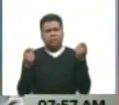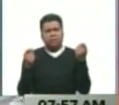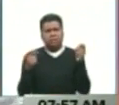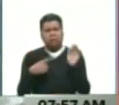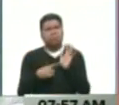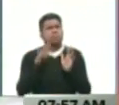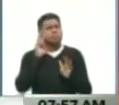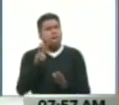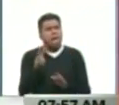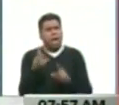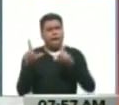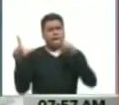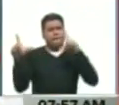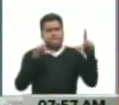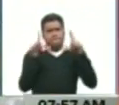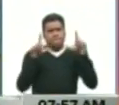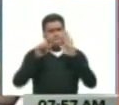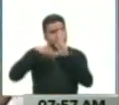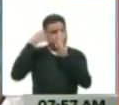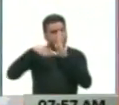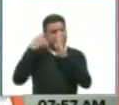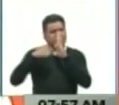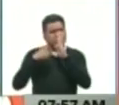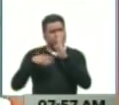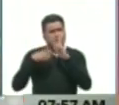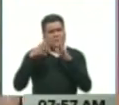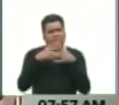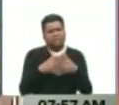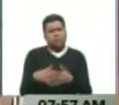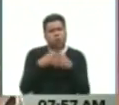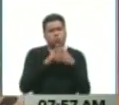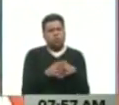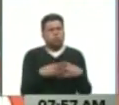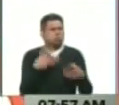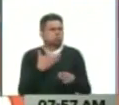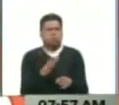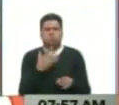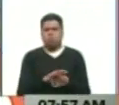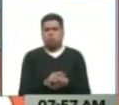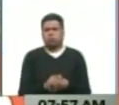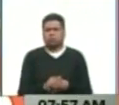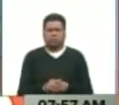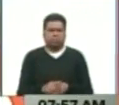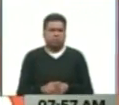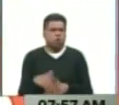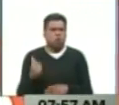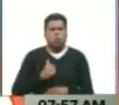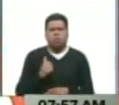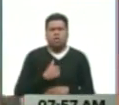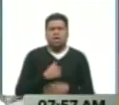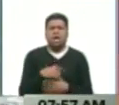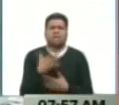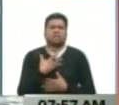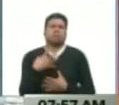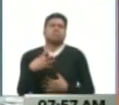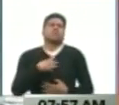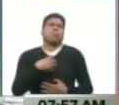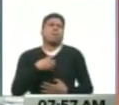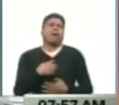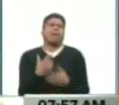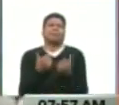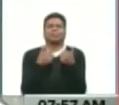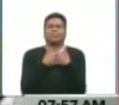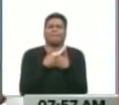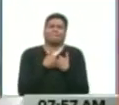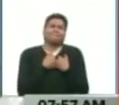cualquier película hollywoodense, cualquier película, trate de lo que trate, sea una película romántica, de amor, o sea una película